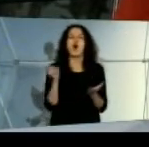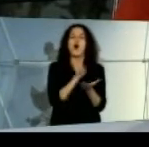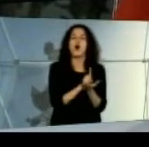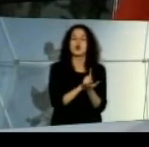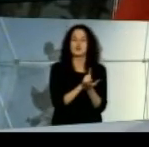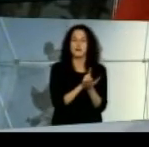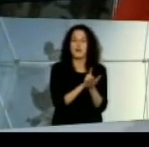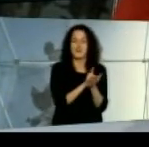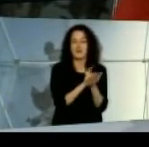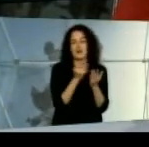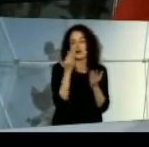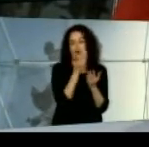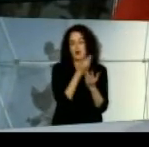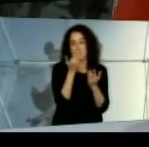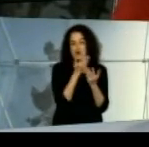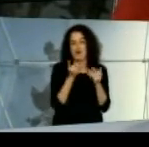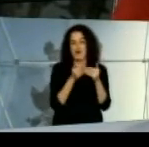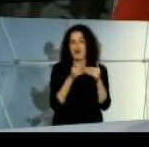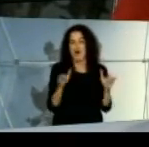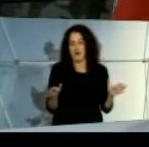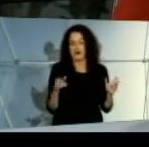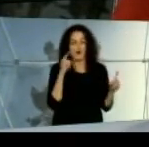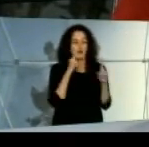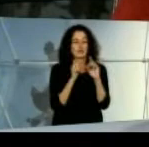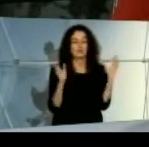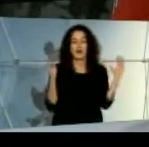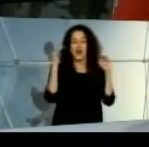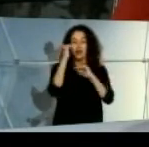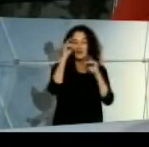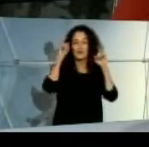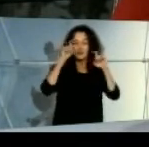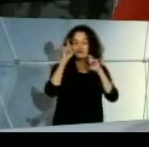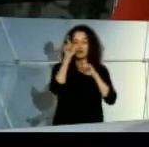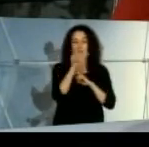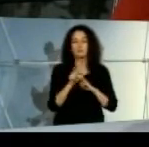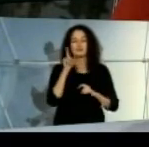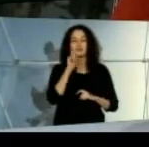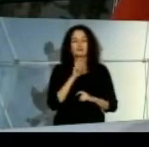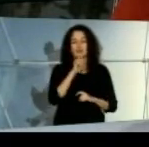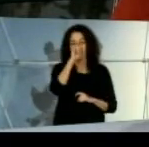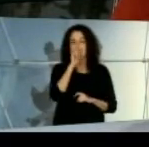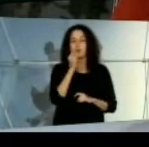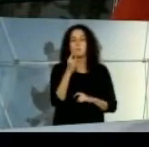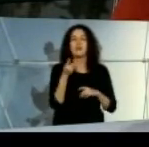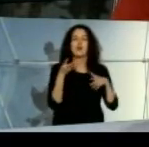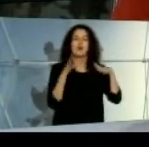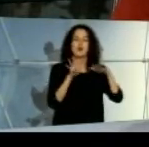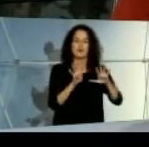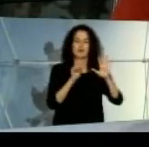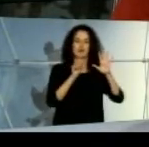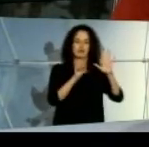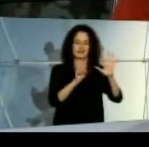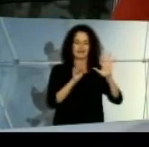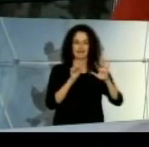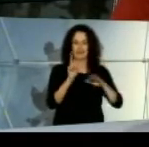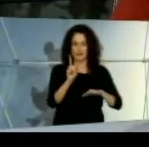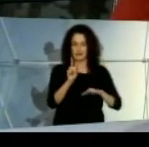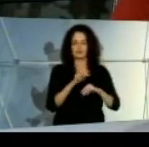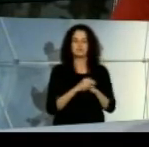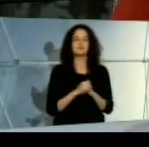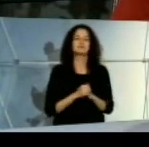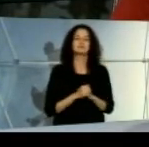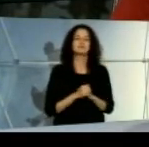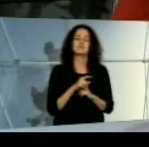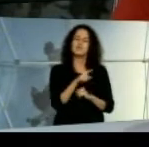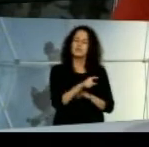unas aulas con atención educativa a las personas sordas, en 1962. Hay que decir que en